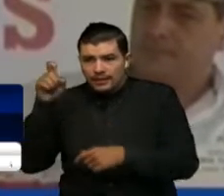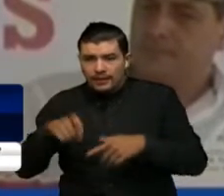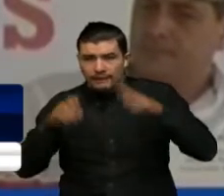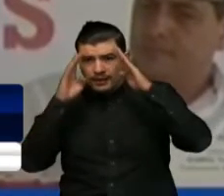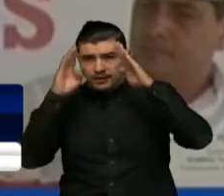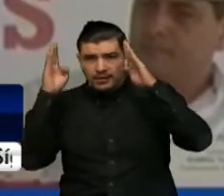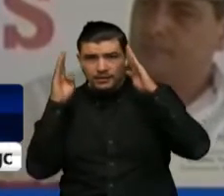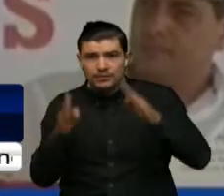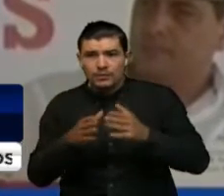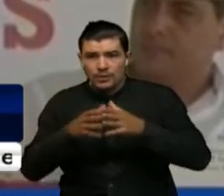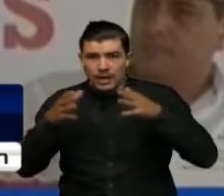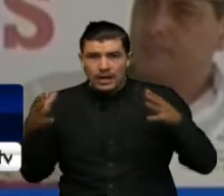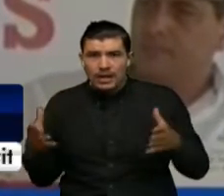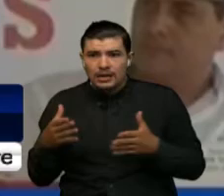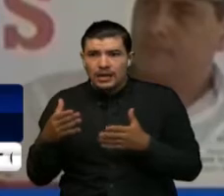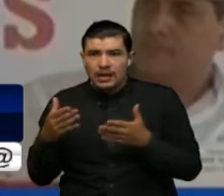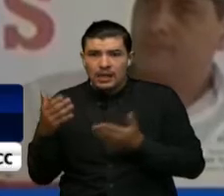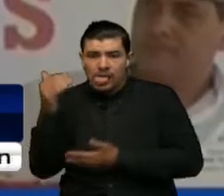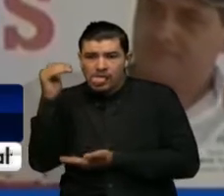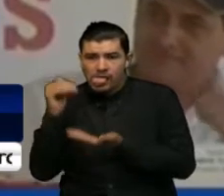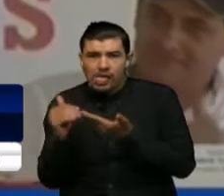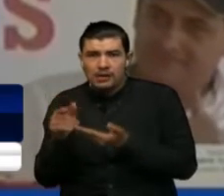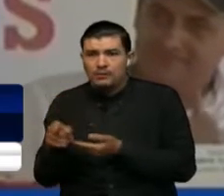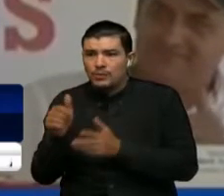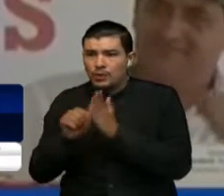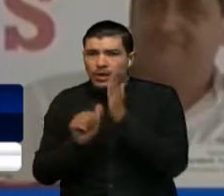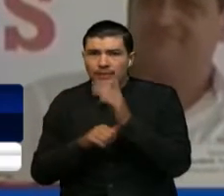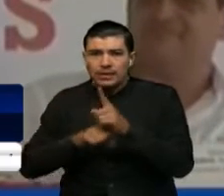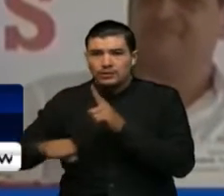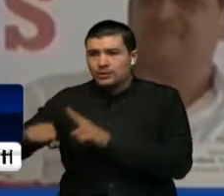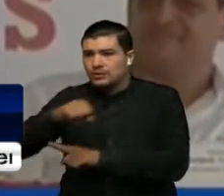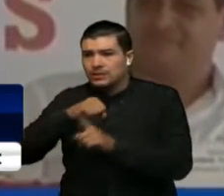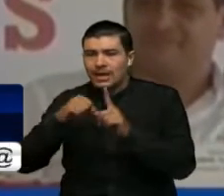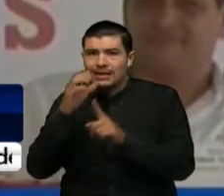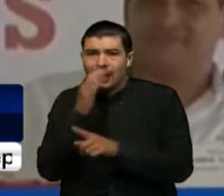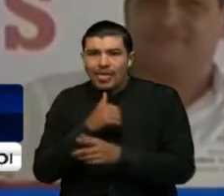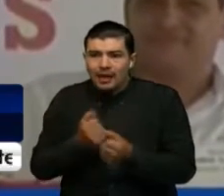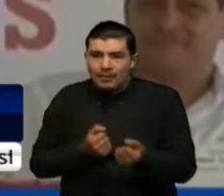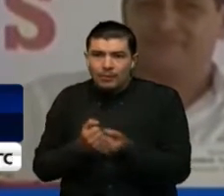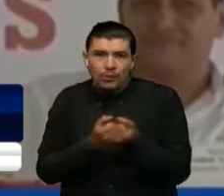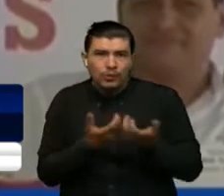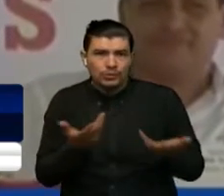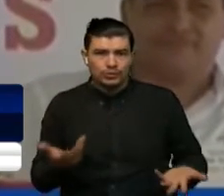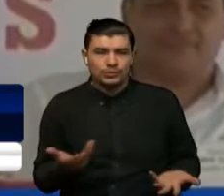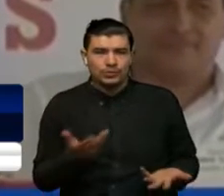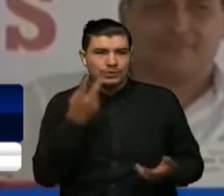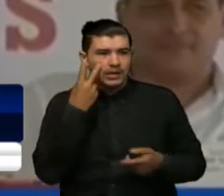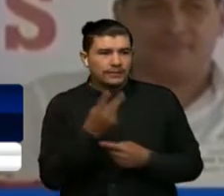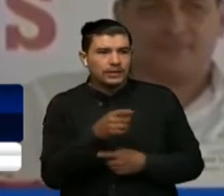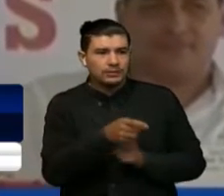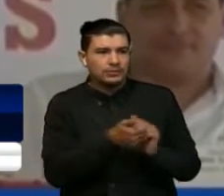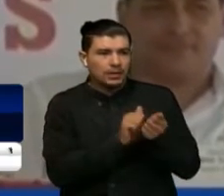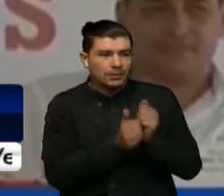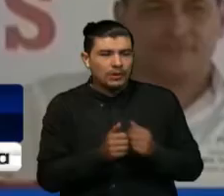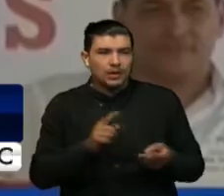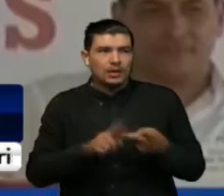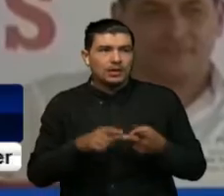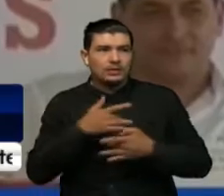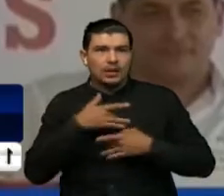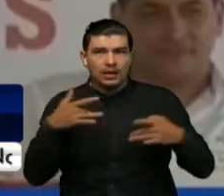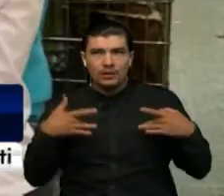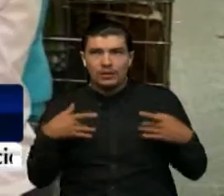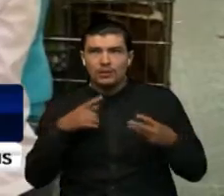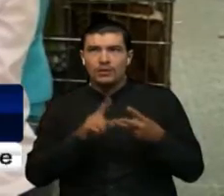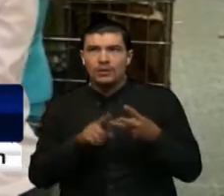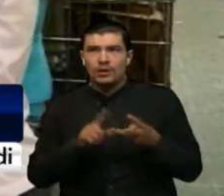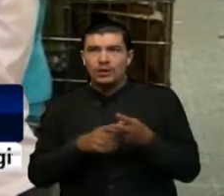un grande financiamiento de muchos programas sociales o de financiamiento que se ve en el deporte en la salud que